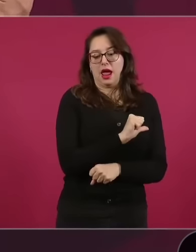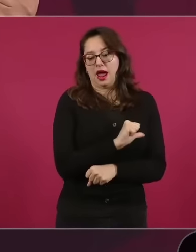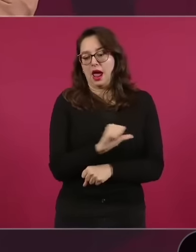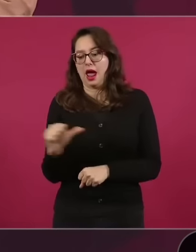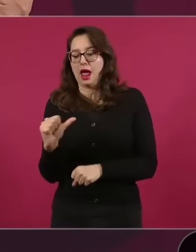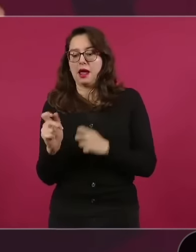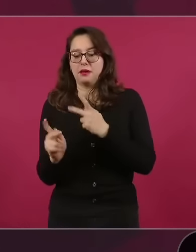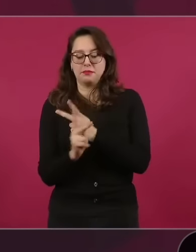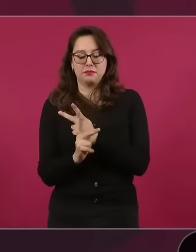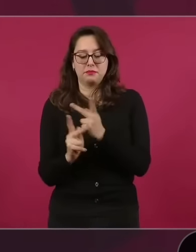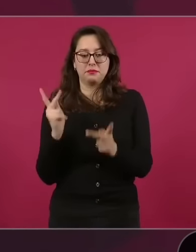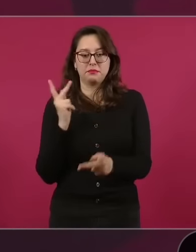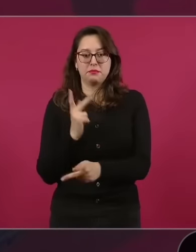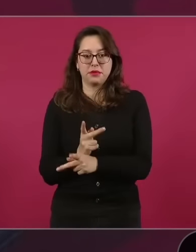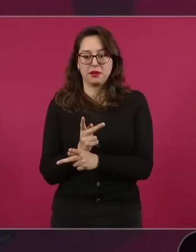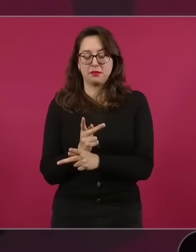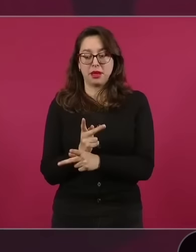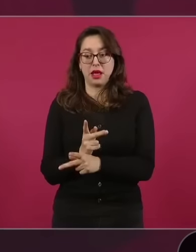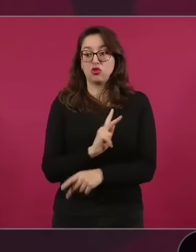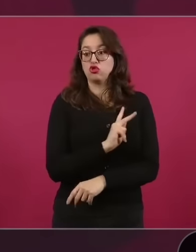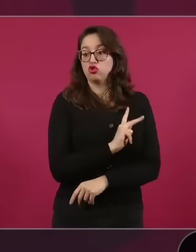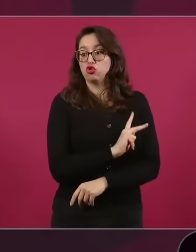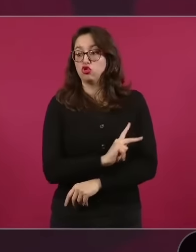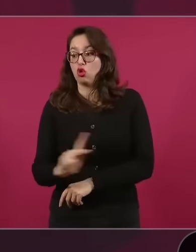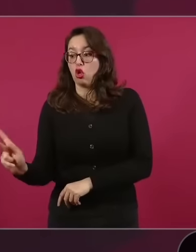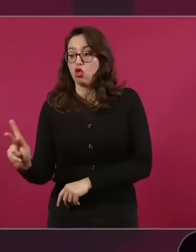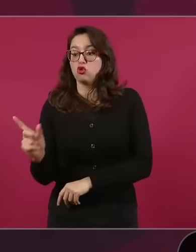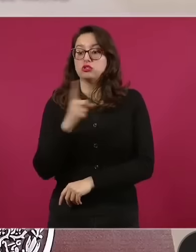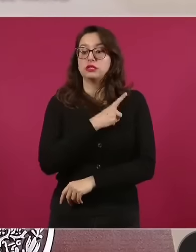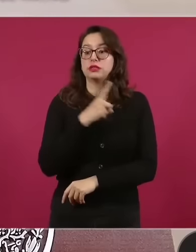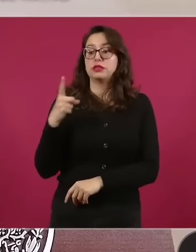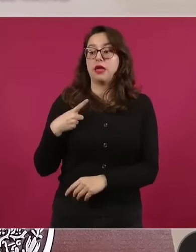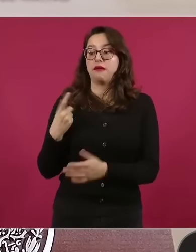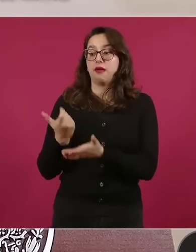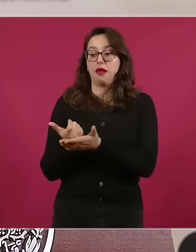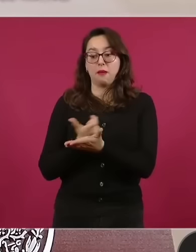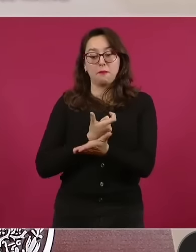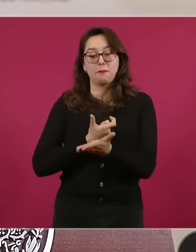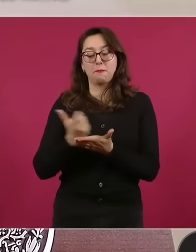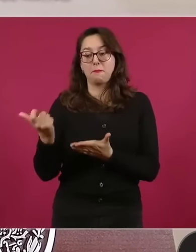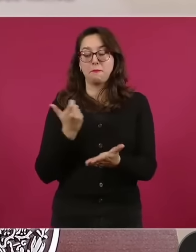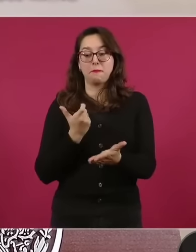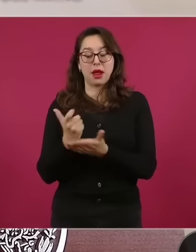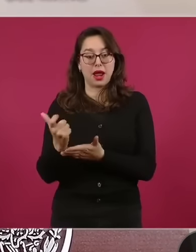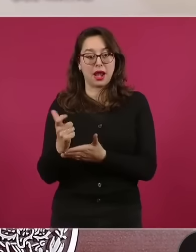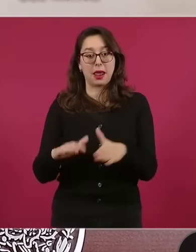su mínimo mínimo va a ser el